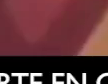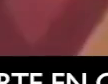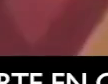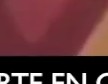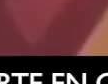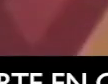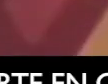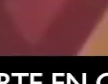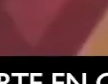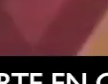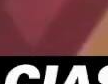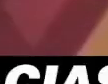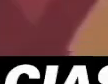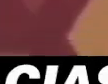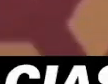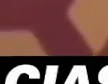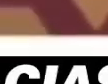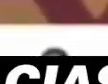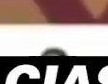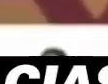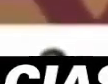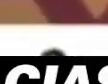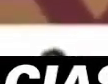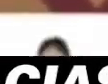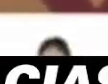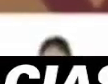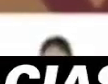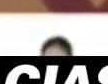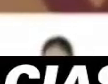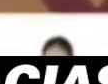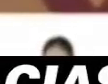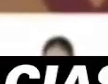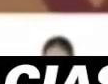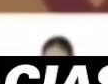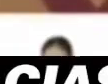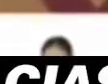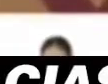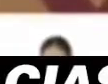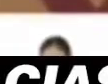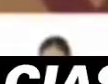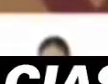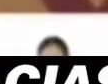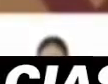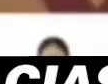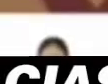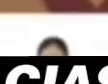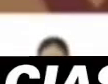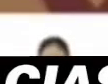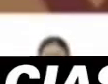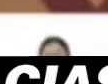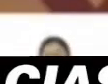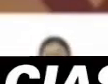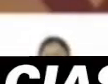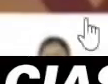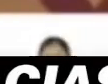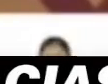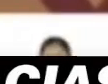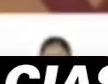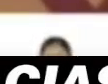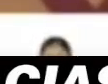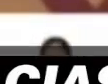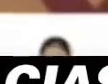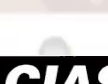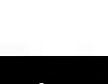en 2006. Y él trató de privatizar Pemex y la industria